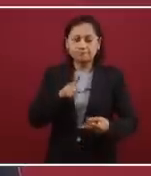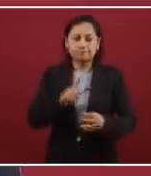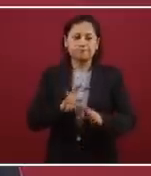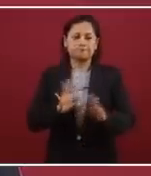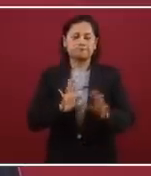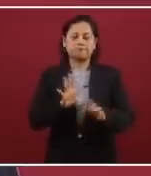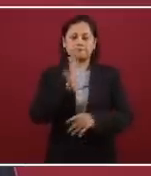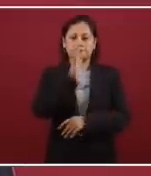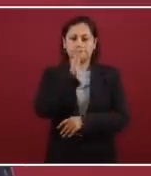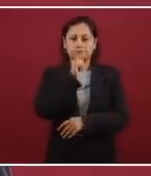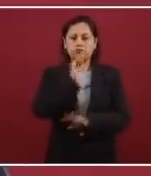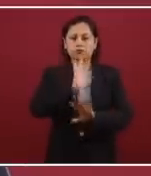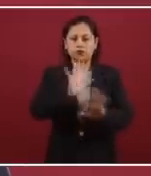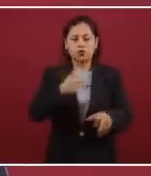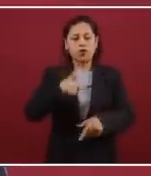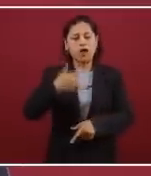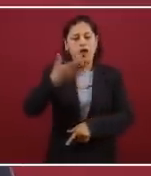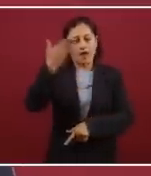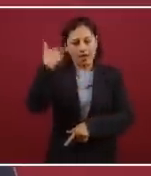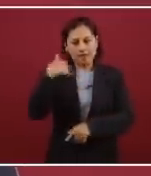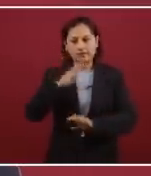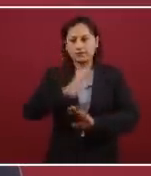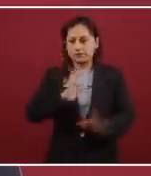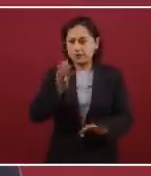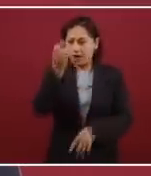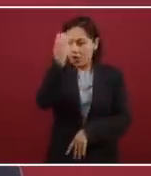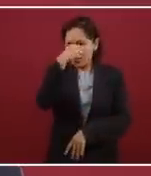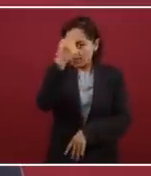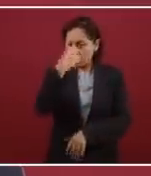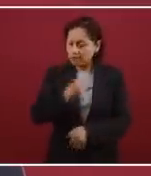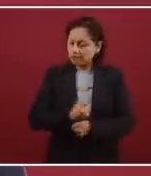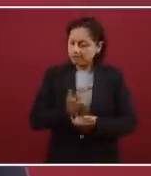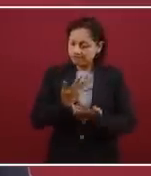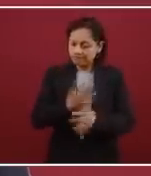mi opinión. ¿Sí? En su momento